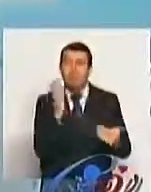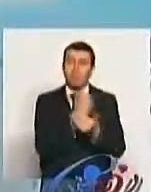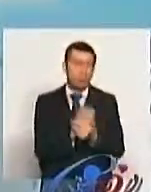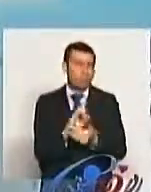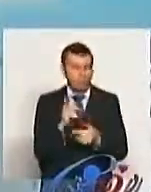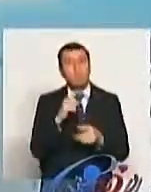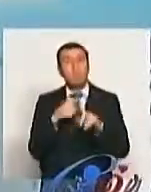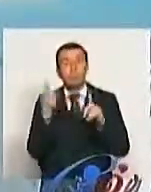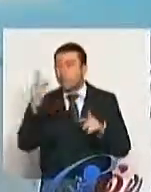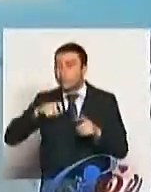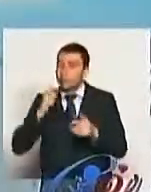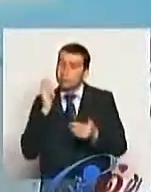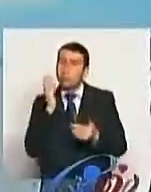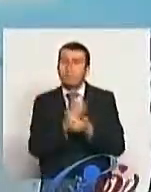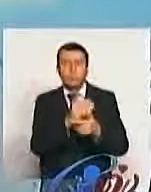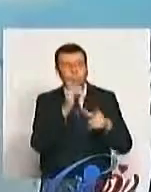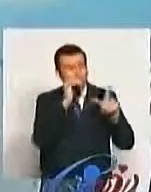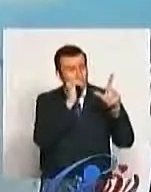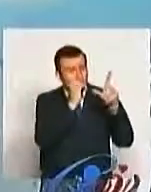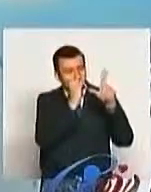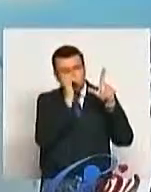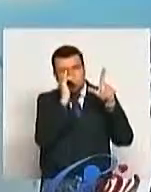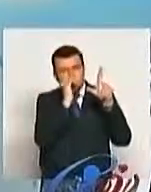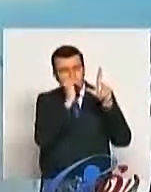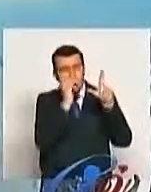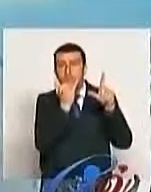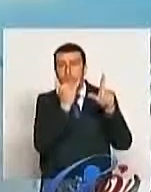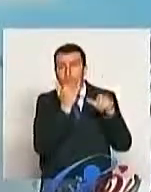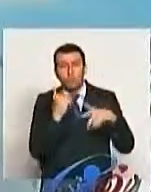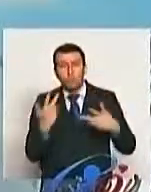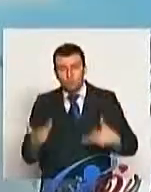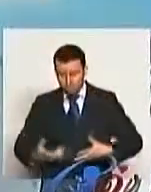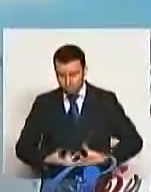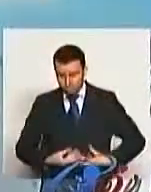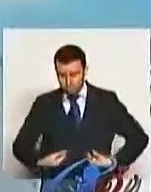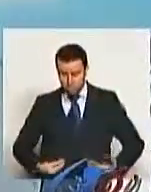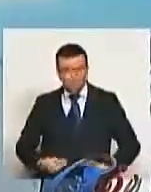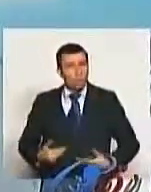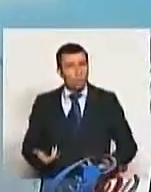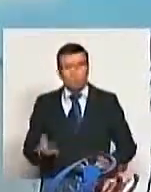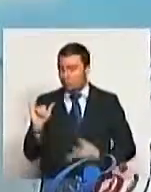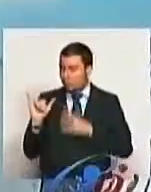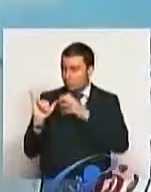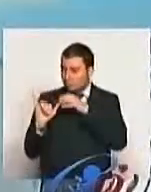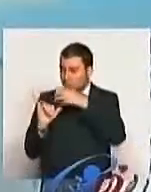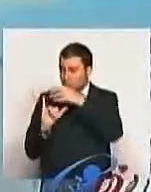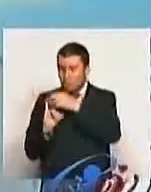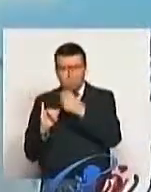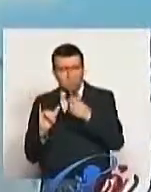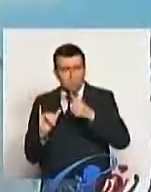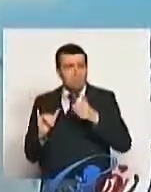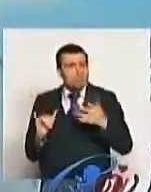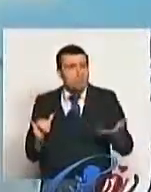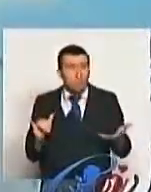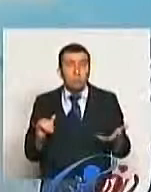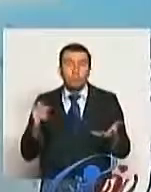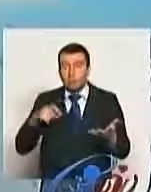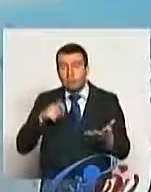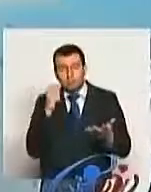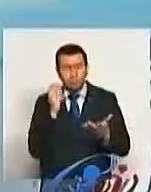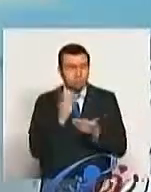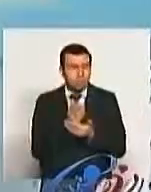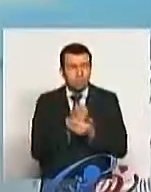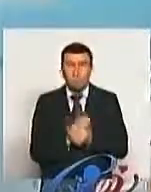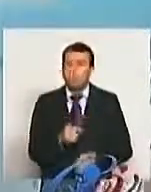es importante estar evaluando, a ver cómo quedó la cúpula, cómo quedaron los ovarios y una serie de cosas. En esta paciente